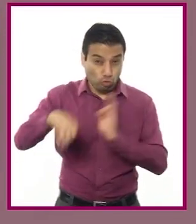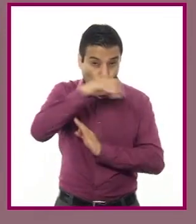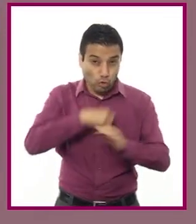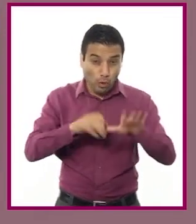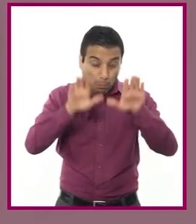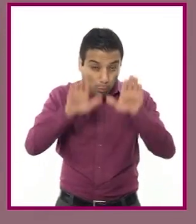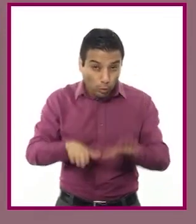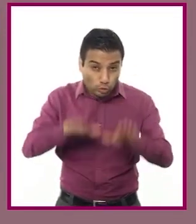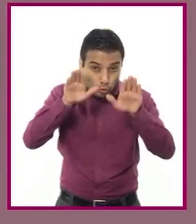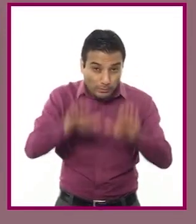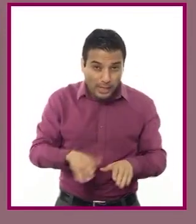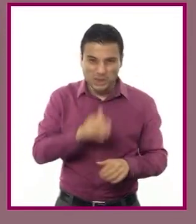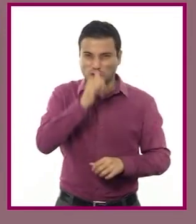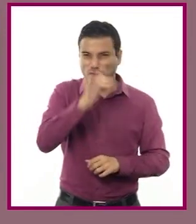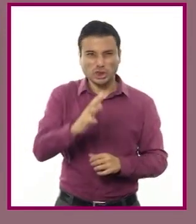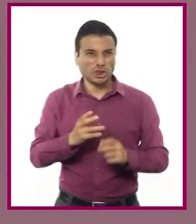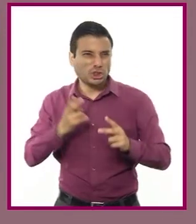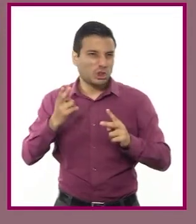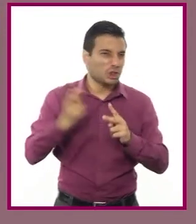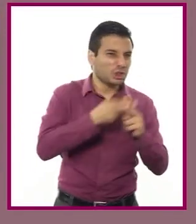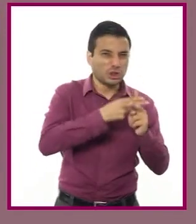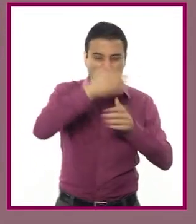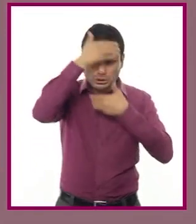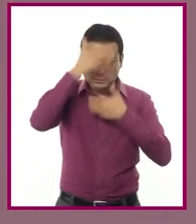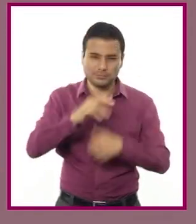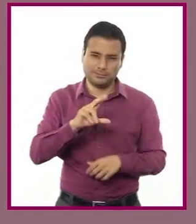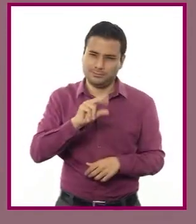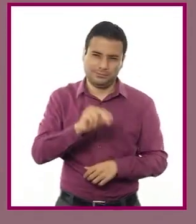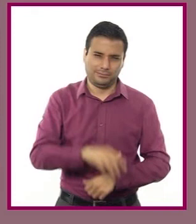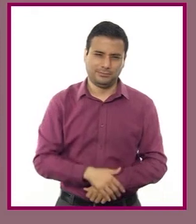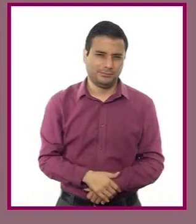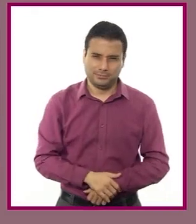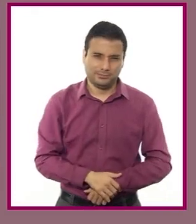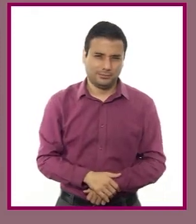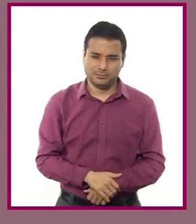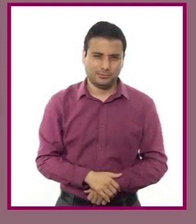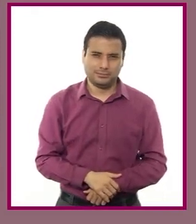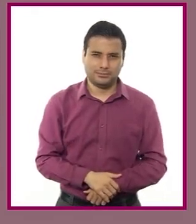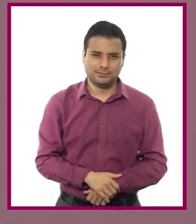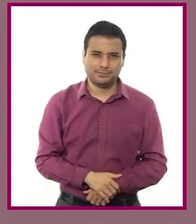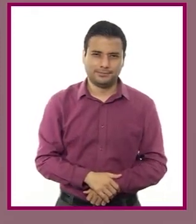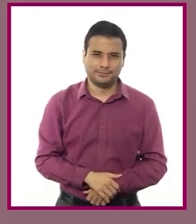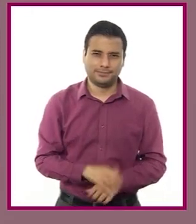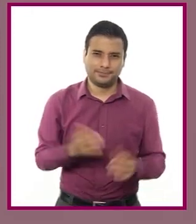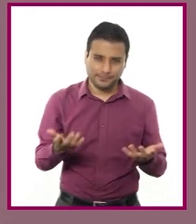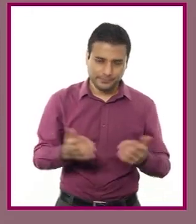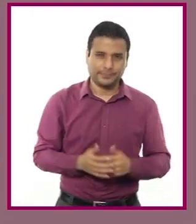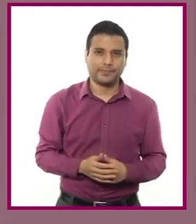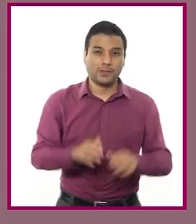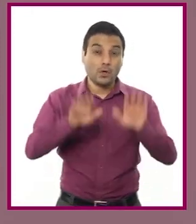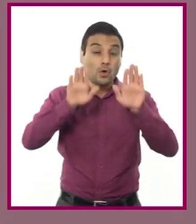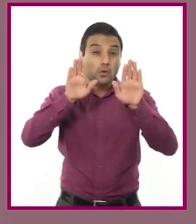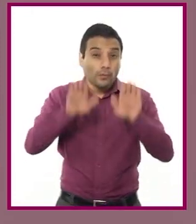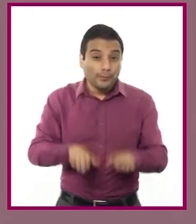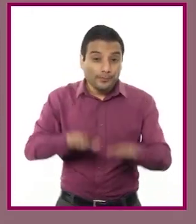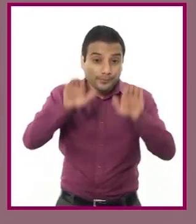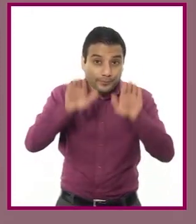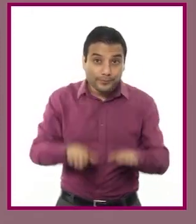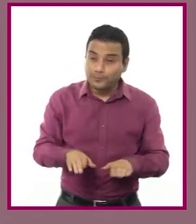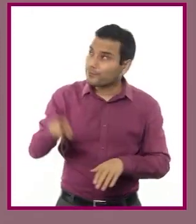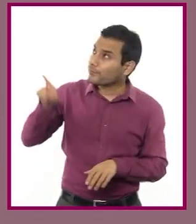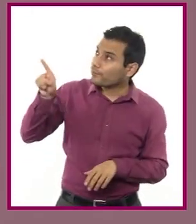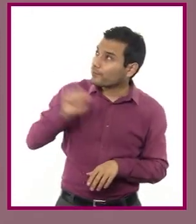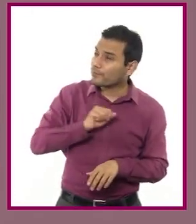musulmanes son violentos y terroristas. El fundamentalismo islámico hace referencia a todos